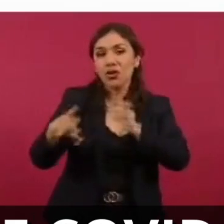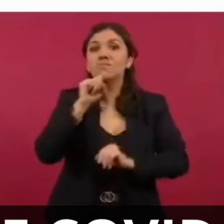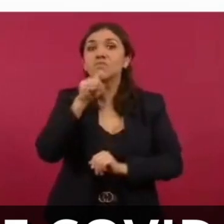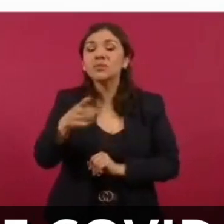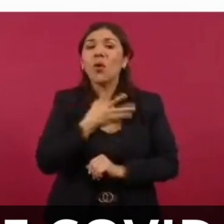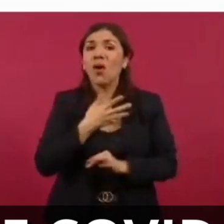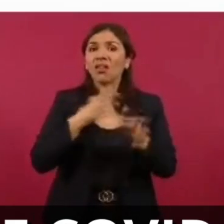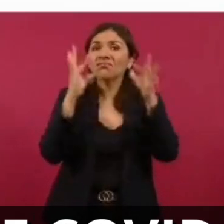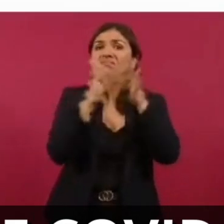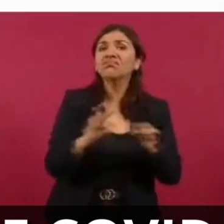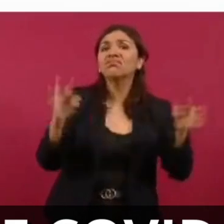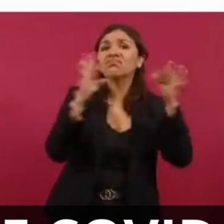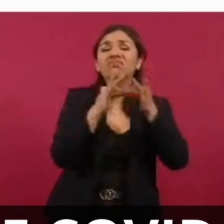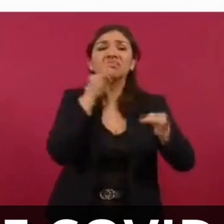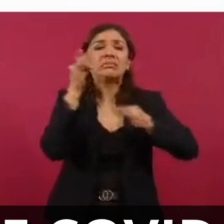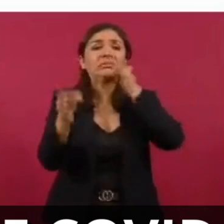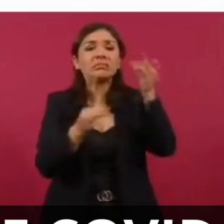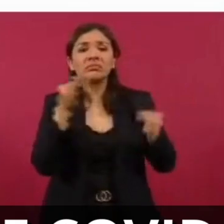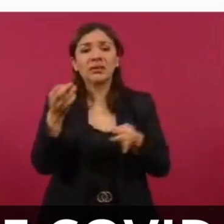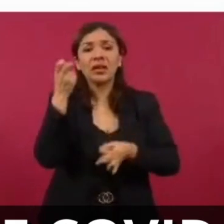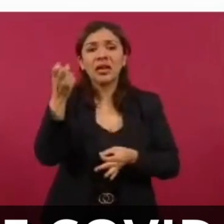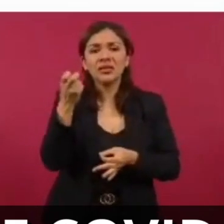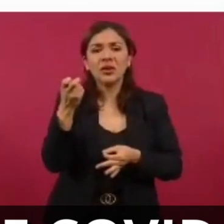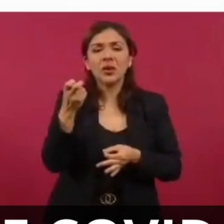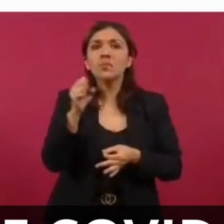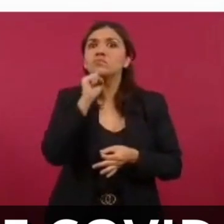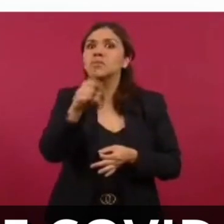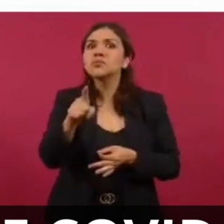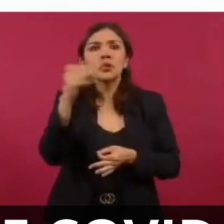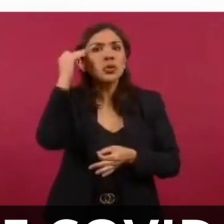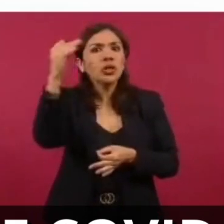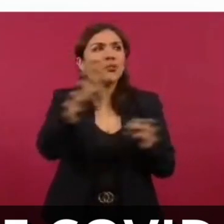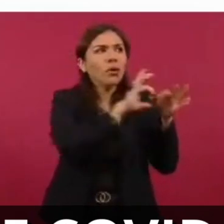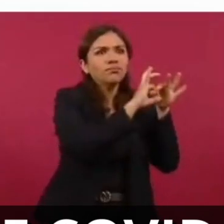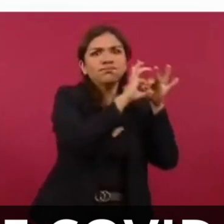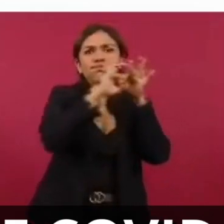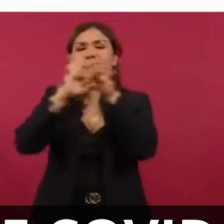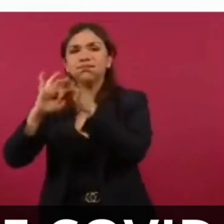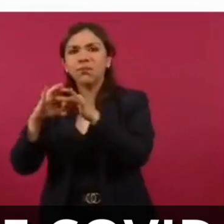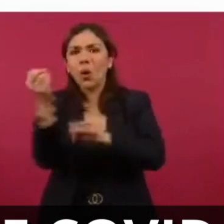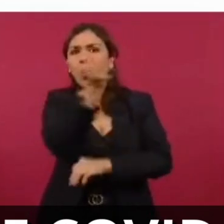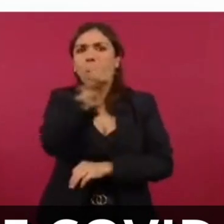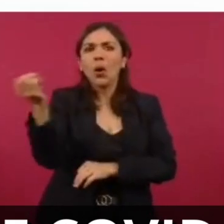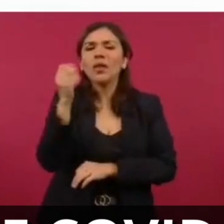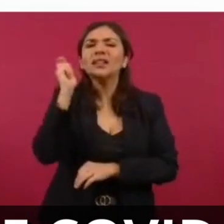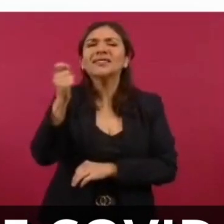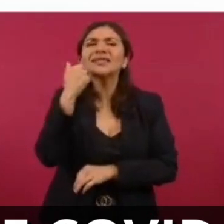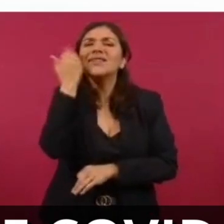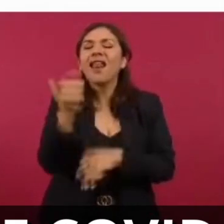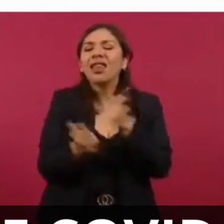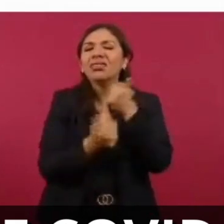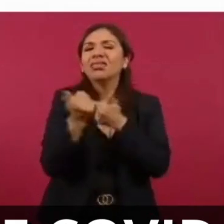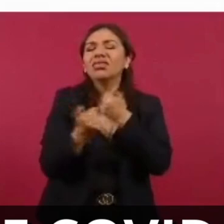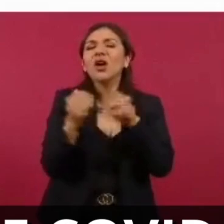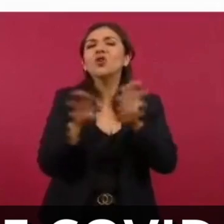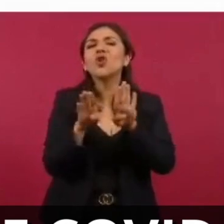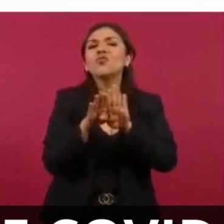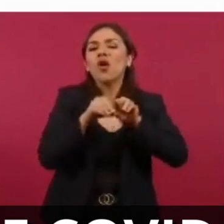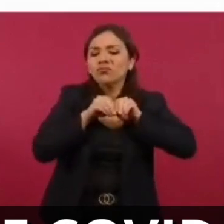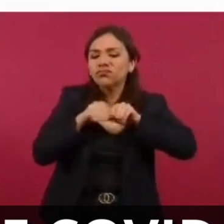narrativa, esta estructura sincronizada de narrativa que busca permear esta